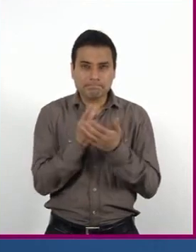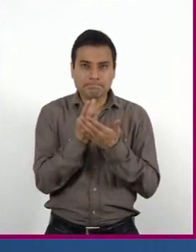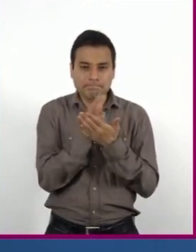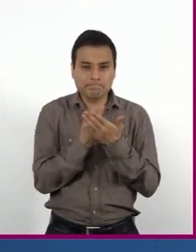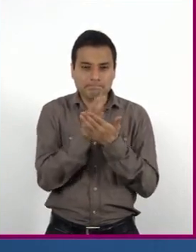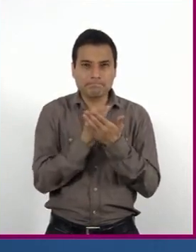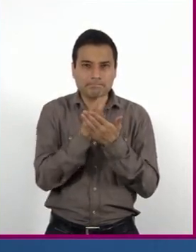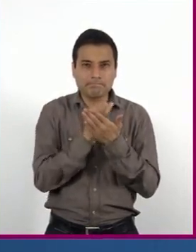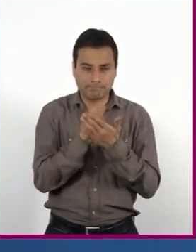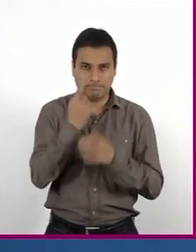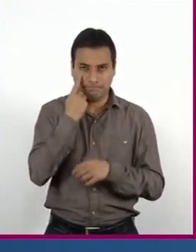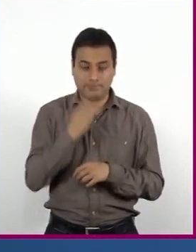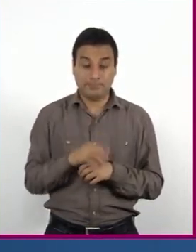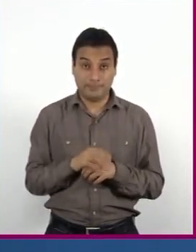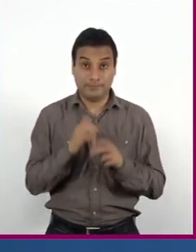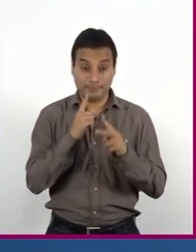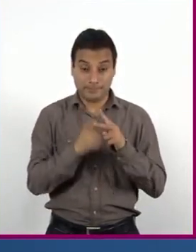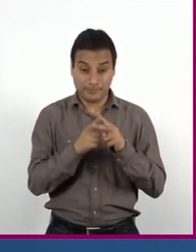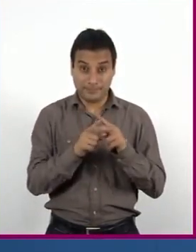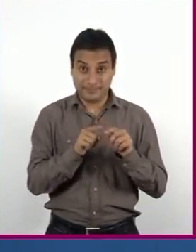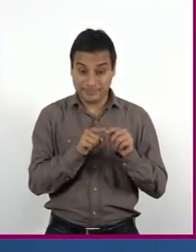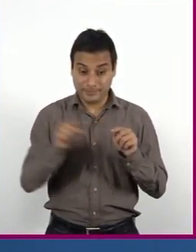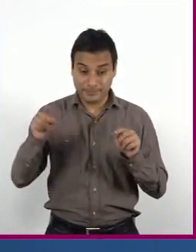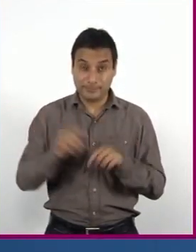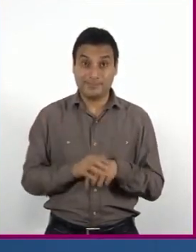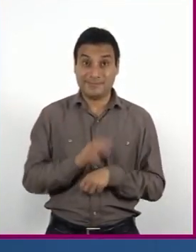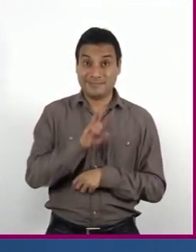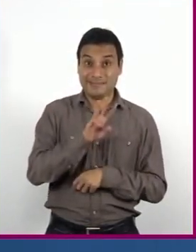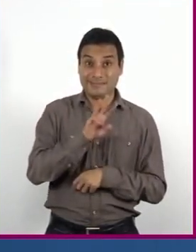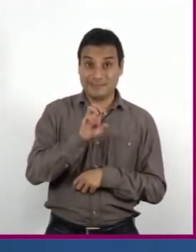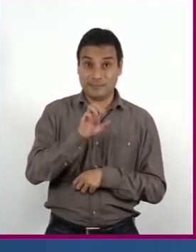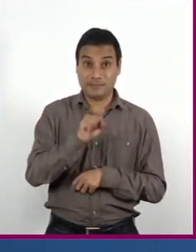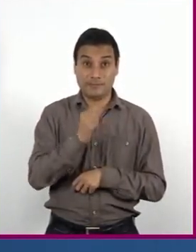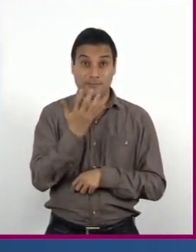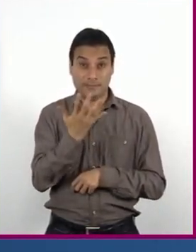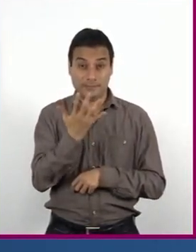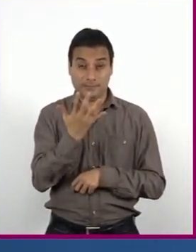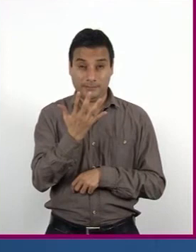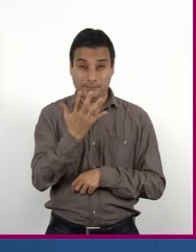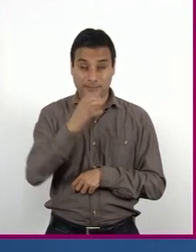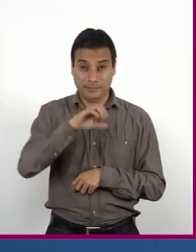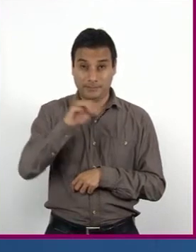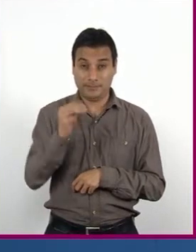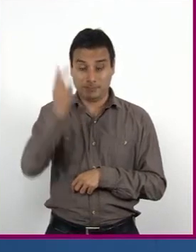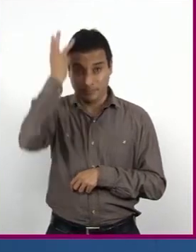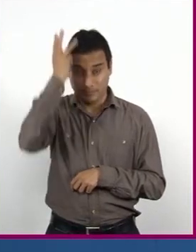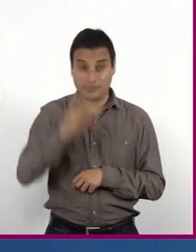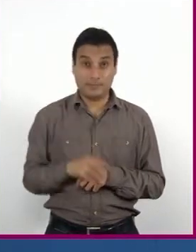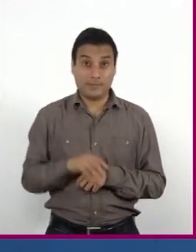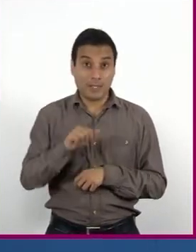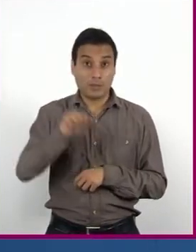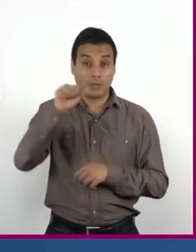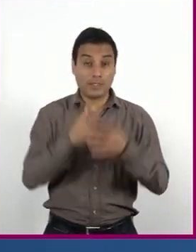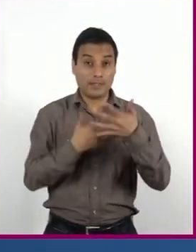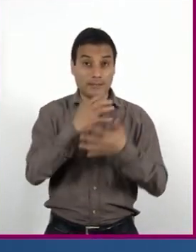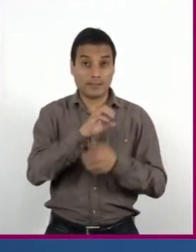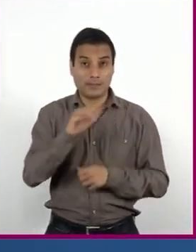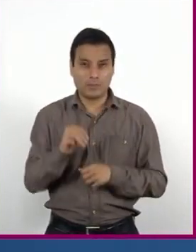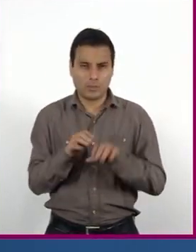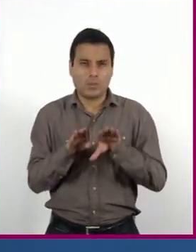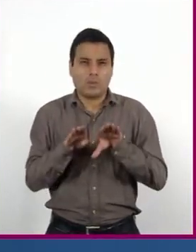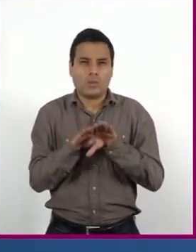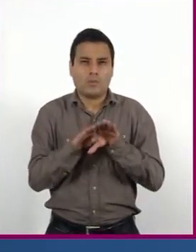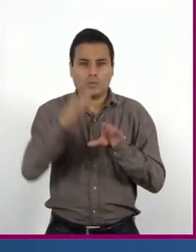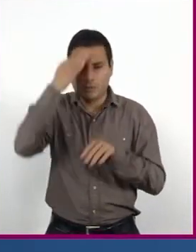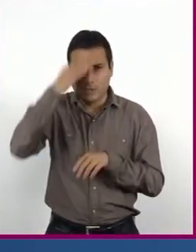que mide 375 centímetros cúbicos y de altura 15 centímetros? ¿Cómo podemos